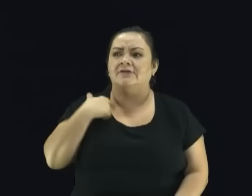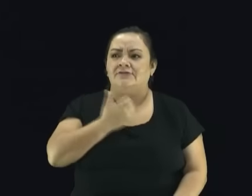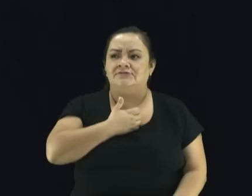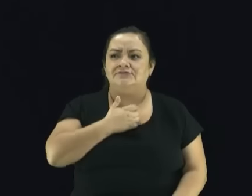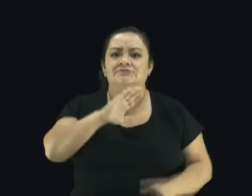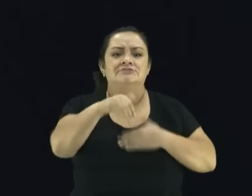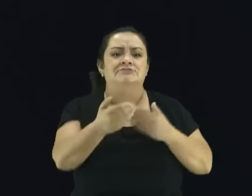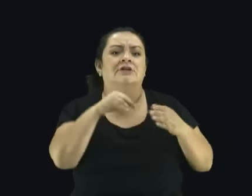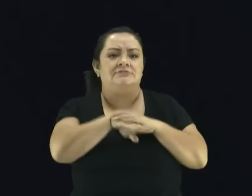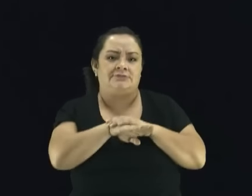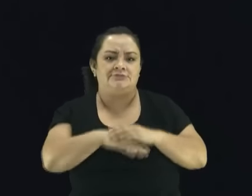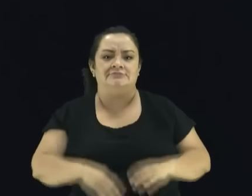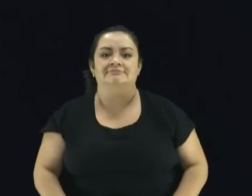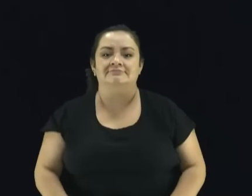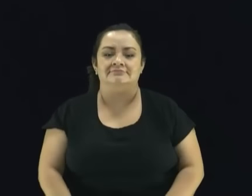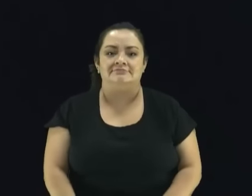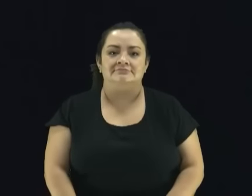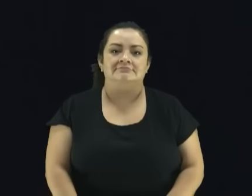regalando